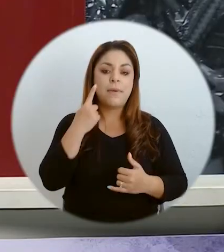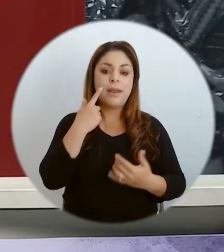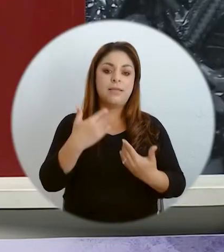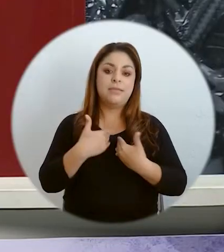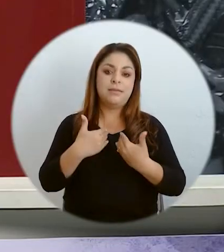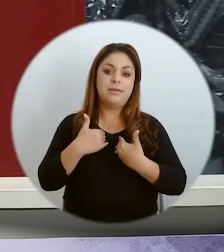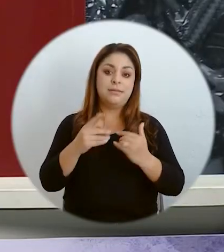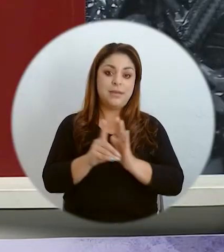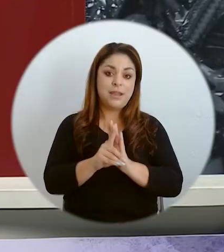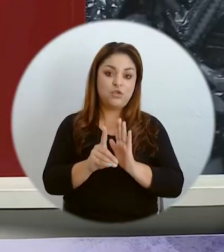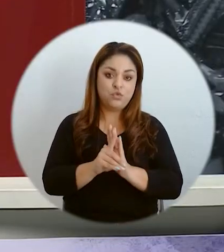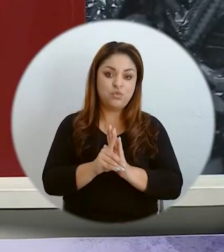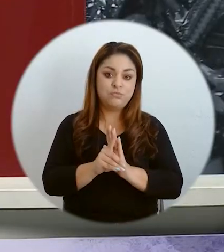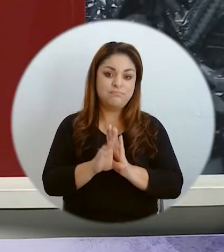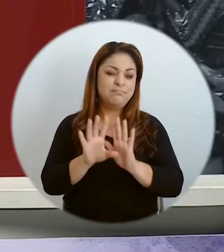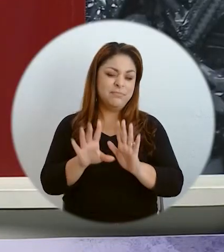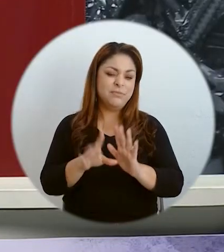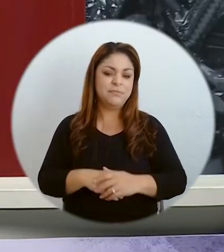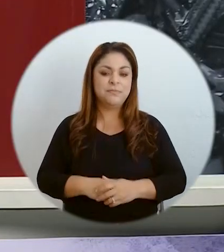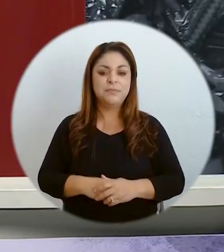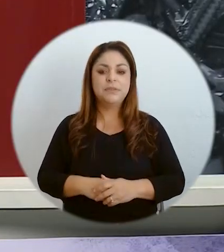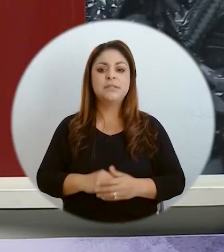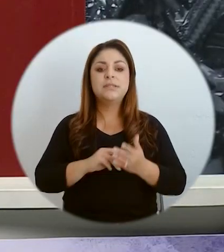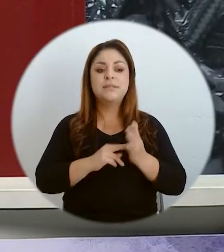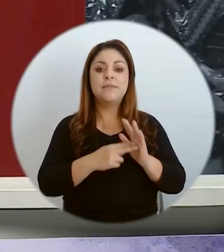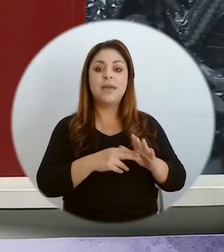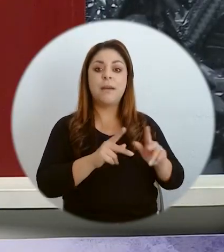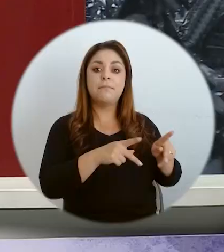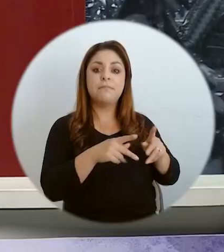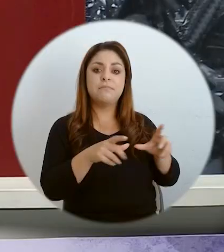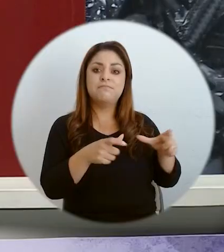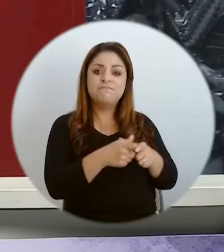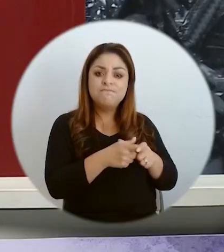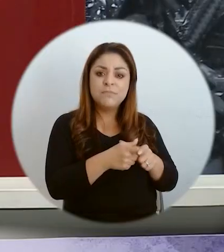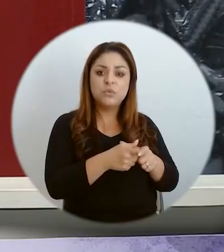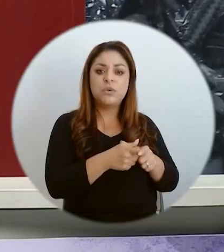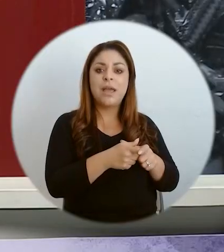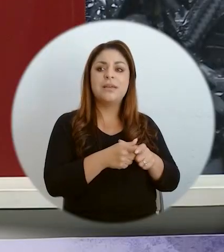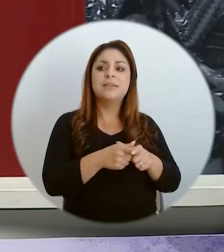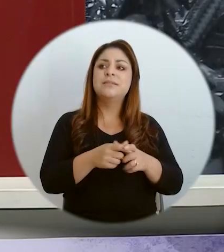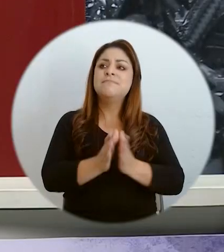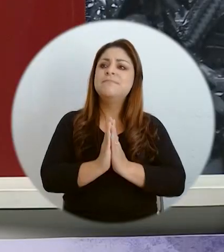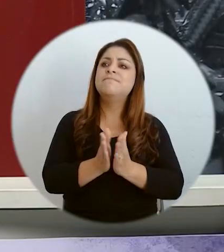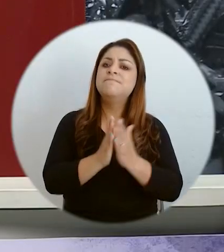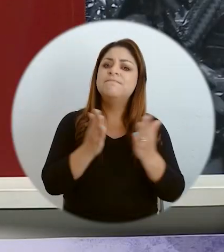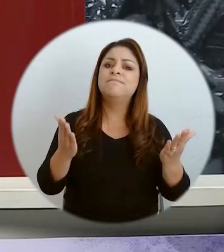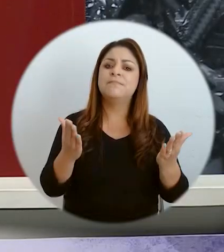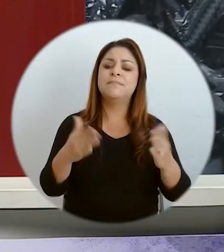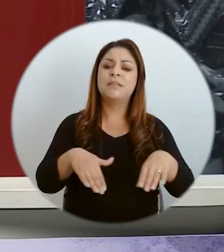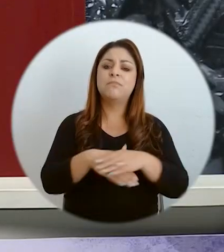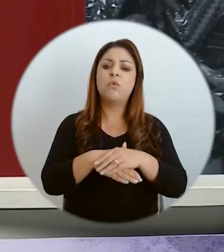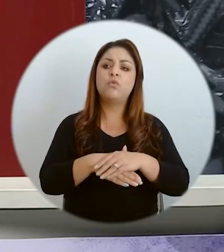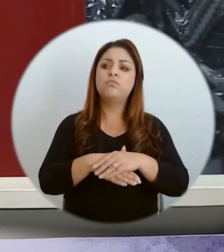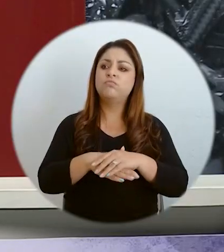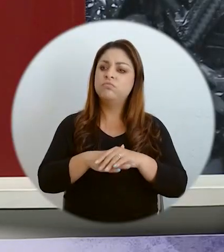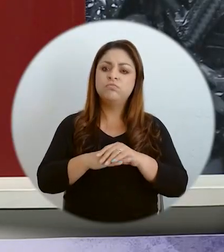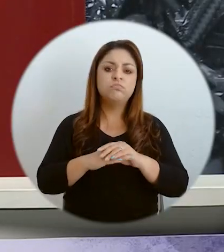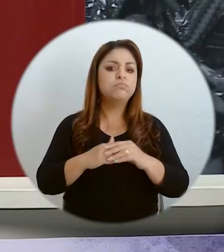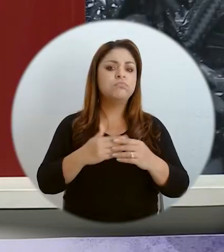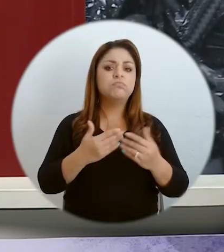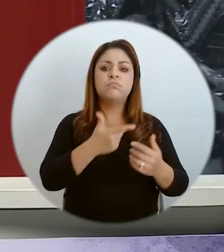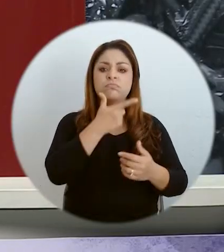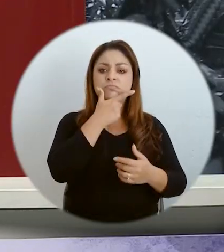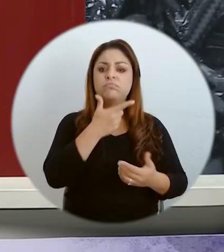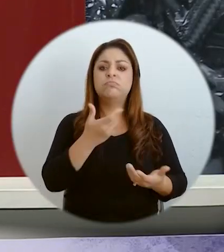derechos, aunque suene redundante. Esas minorías que han estado propugnando por el matrimonio igualitario, por derechos